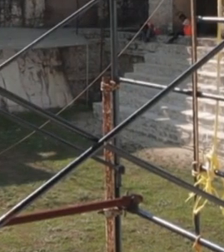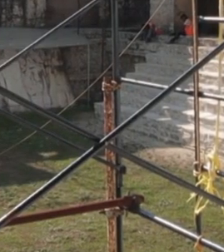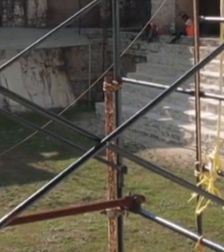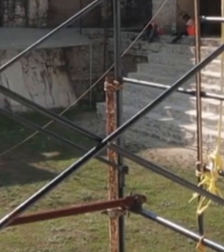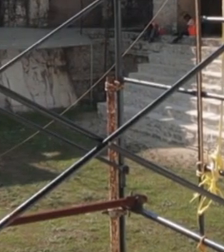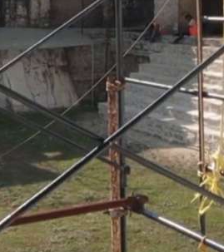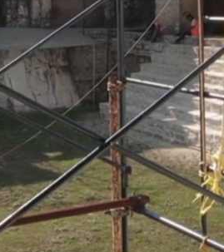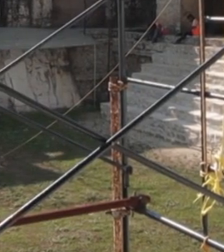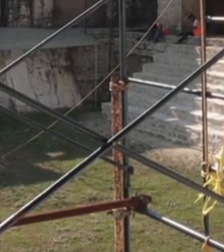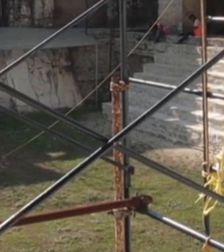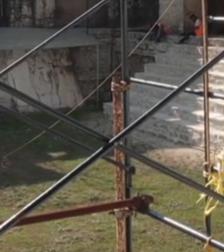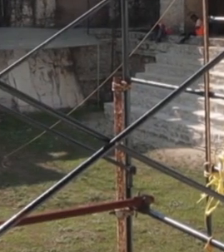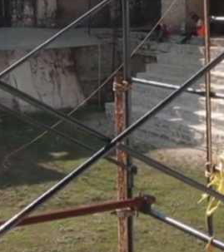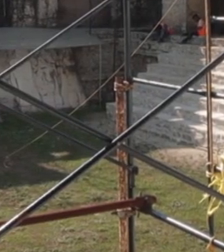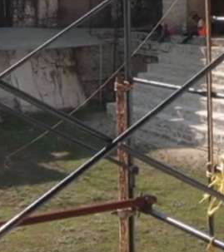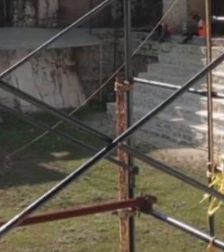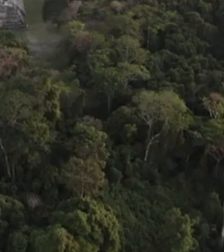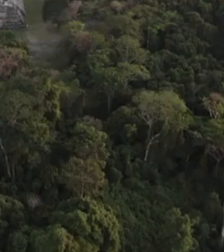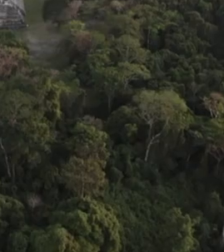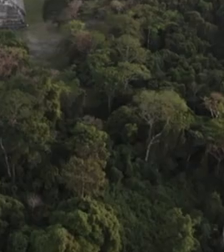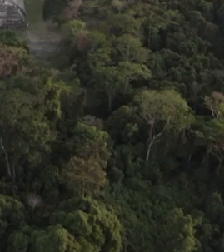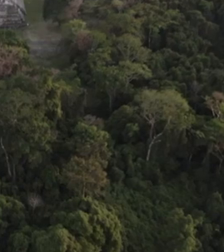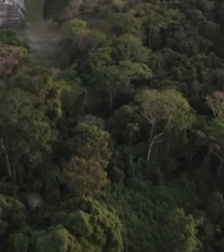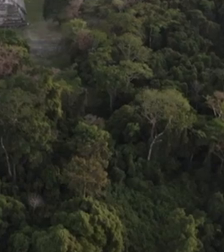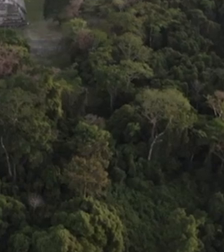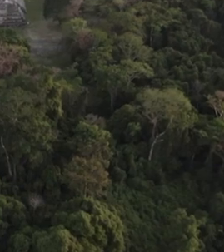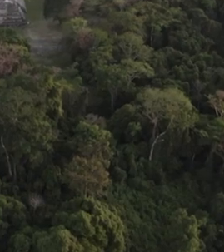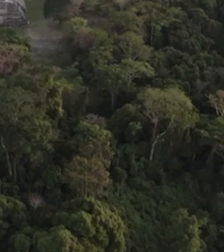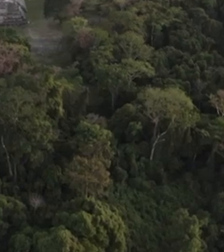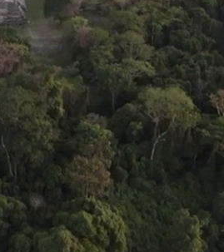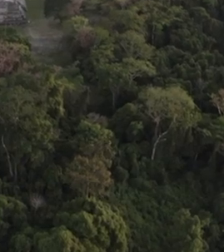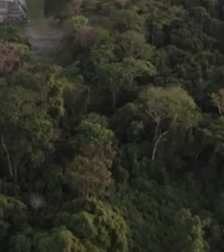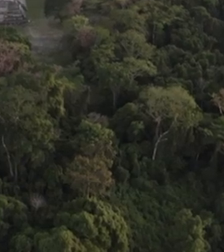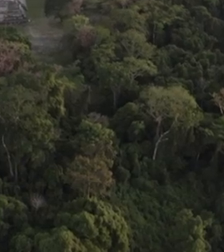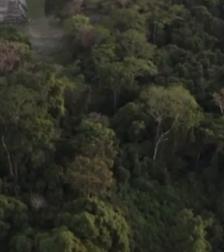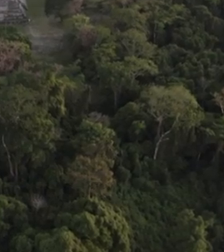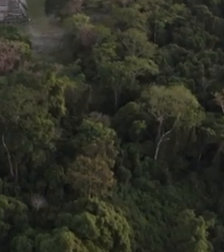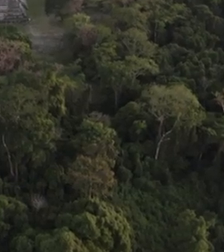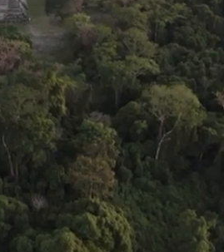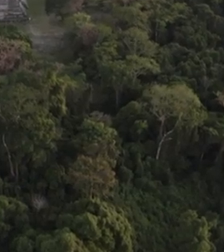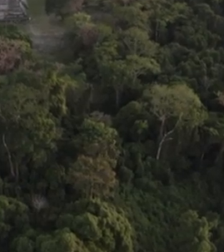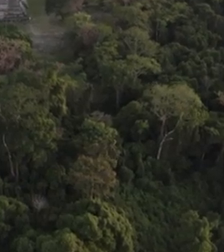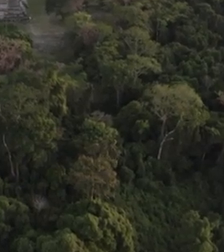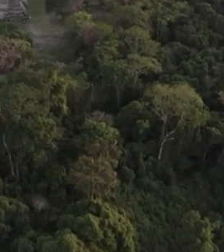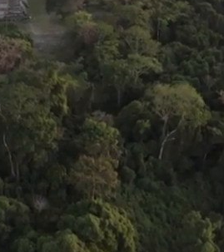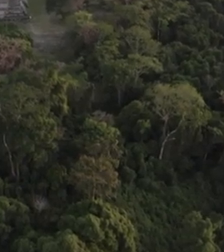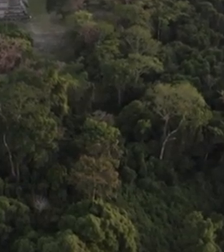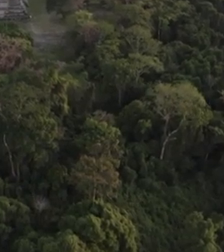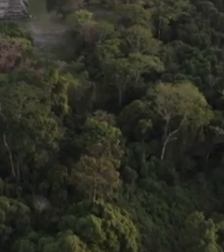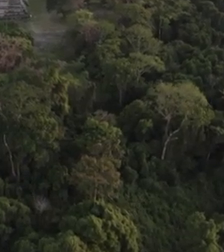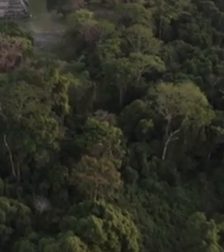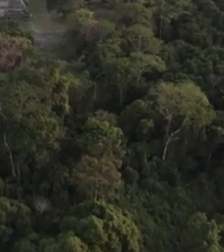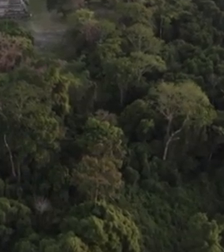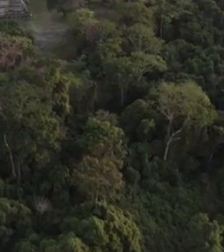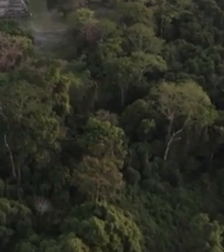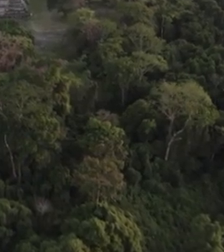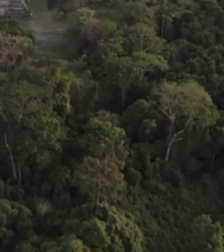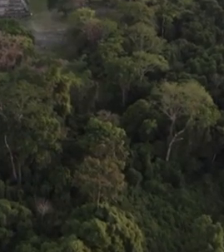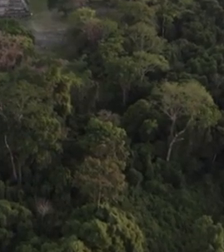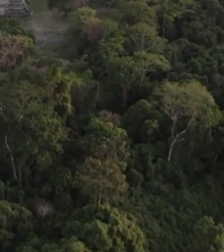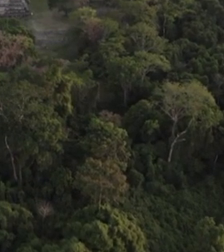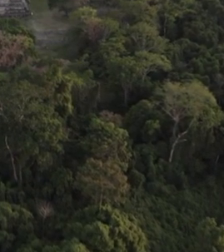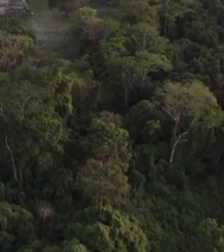recibir en este centro al conjunto de visitantes y a partir de ahí hacer los recorridos mucho más amplios